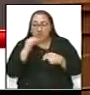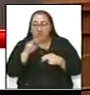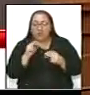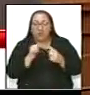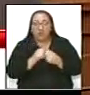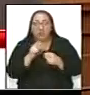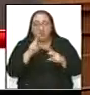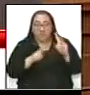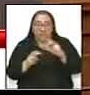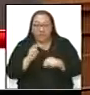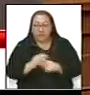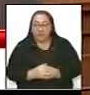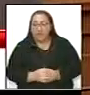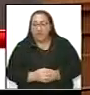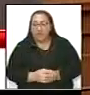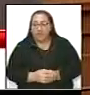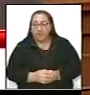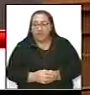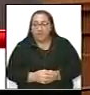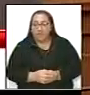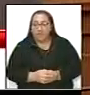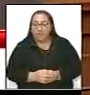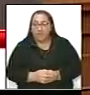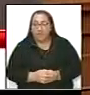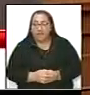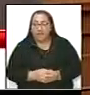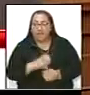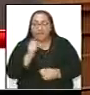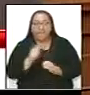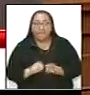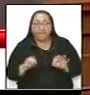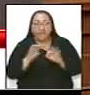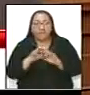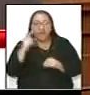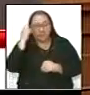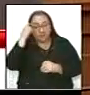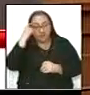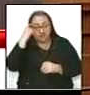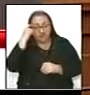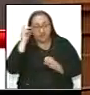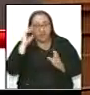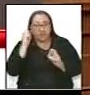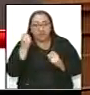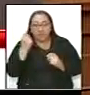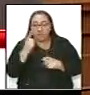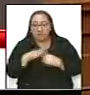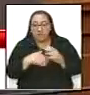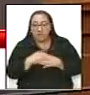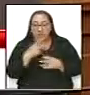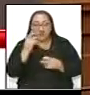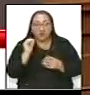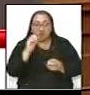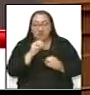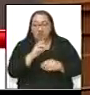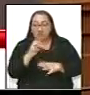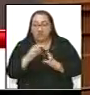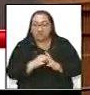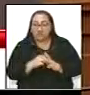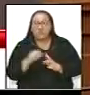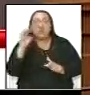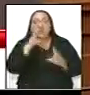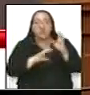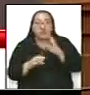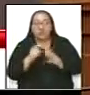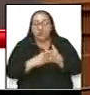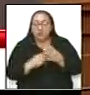un análisis constitucional que creo que es importante reflexionar. Entiendo que los autores del proyecto buscan